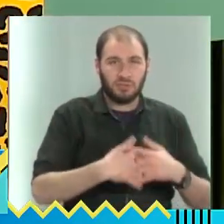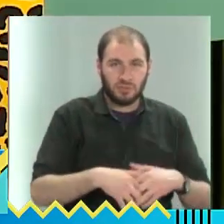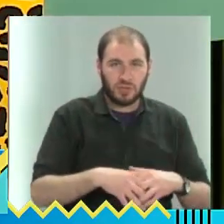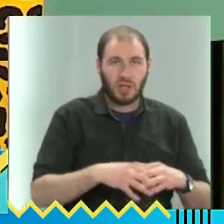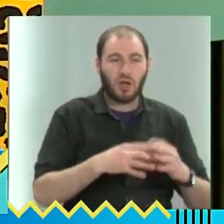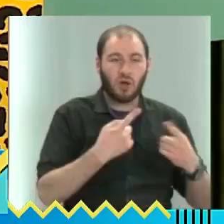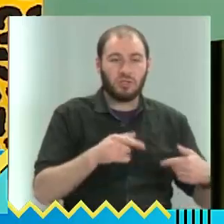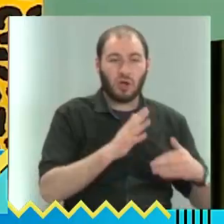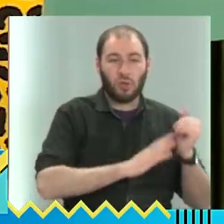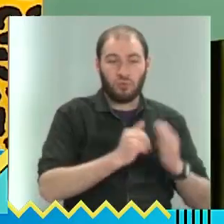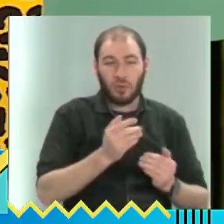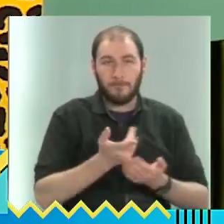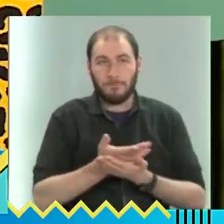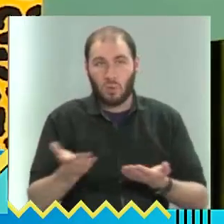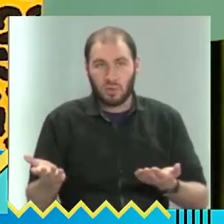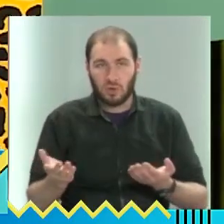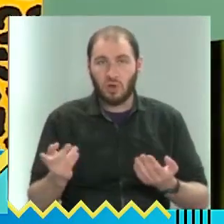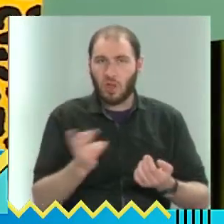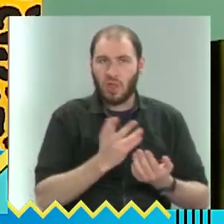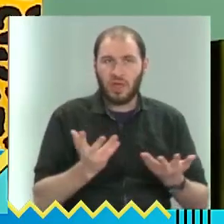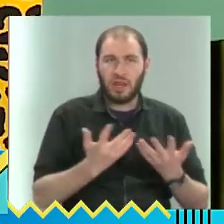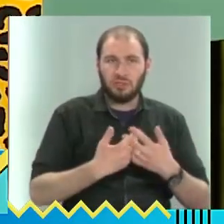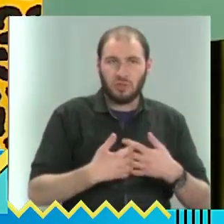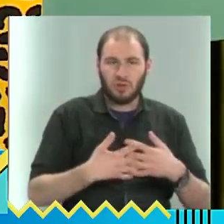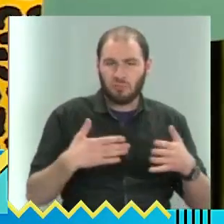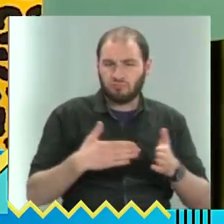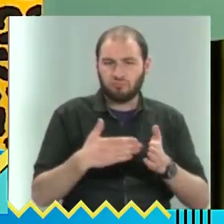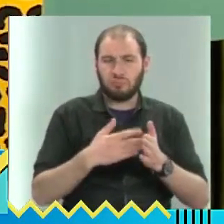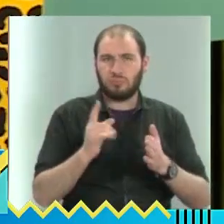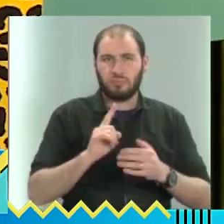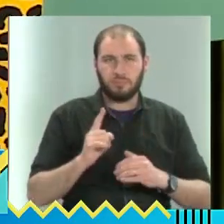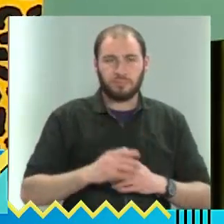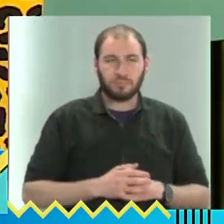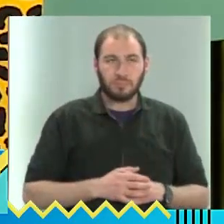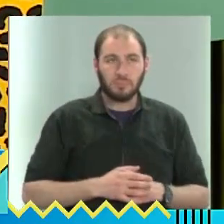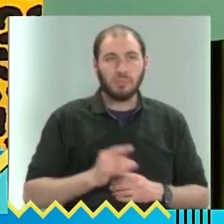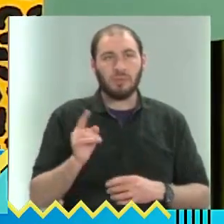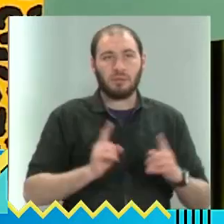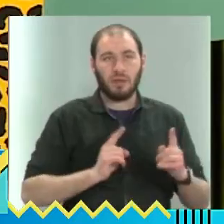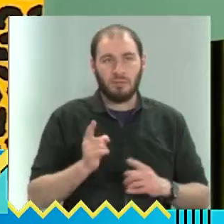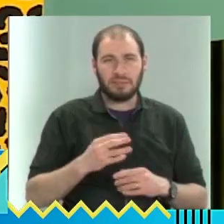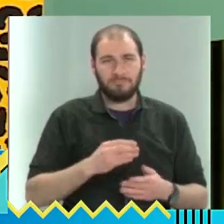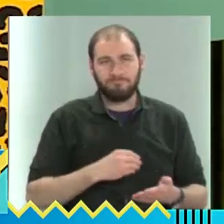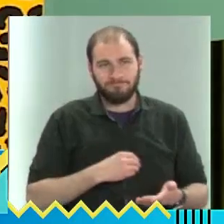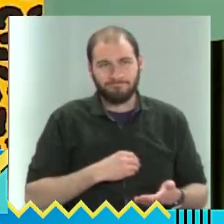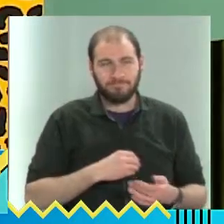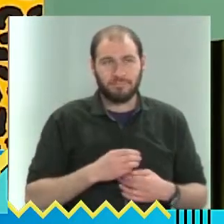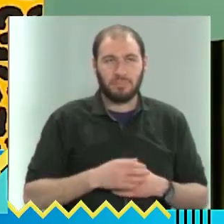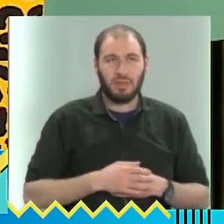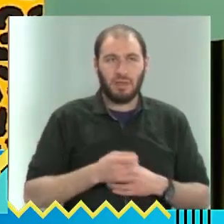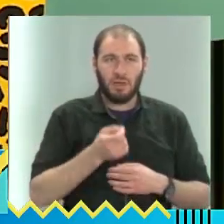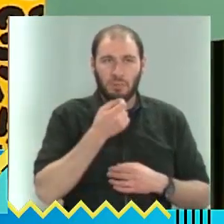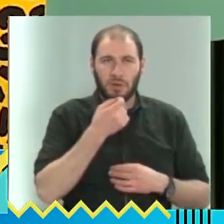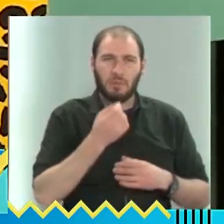lo construido y lo público, que no sea una barrera, ¿entendés? Por eso por ahí nos apena mucho cuando